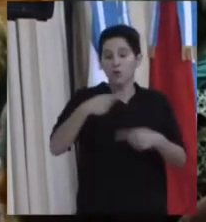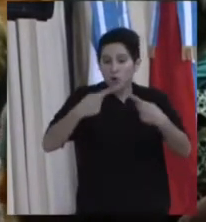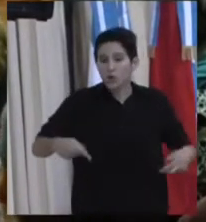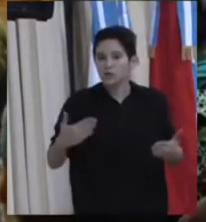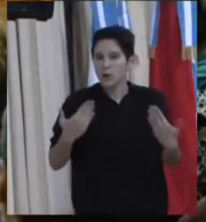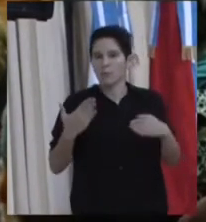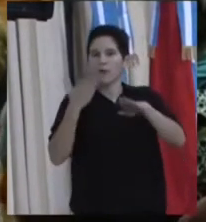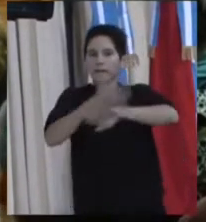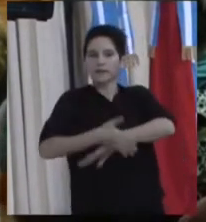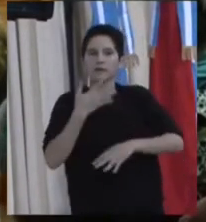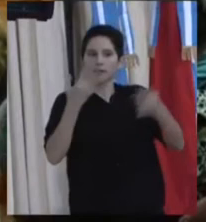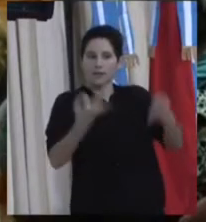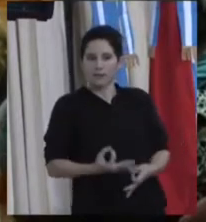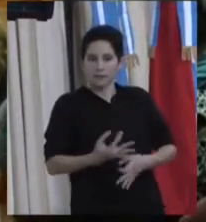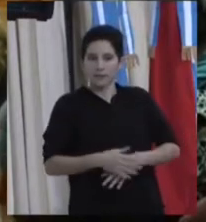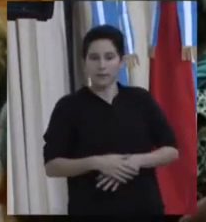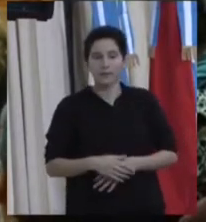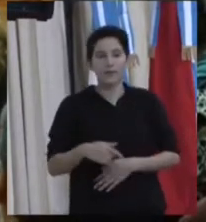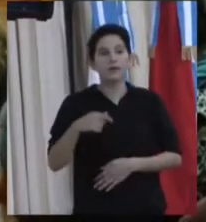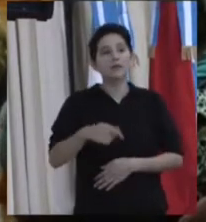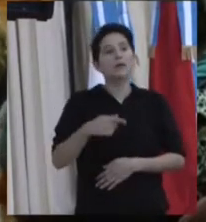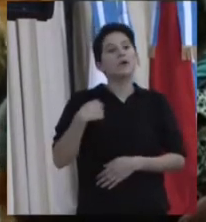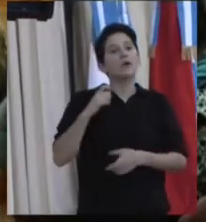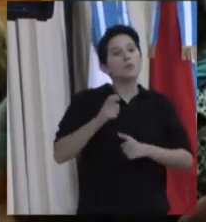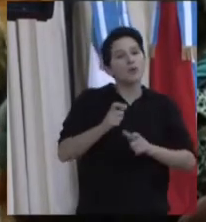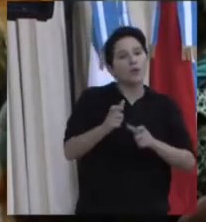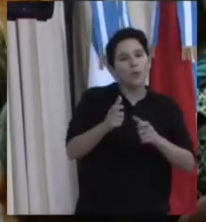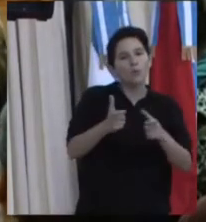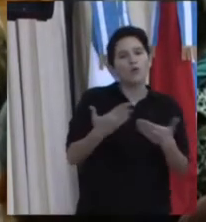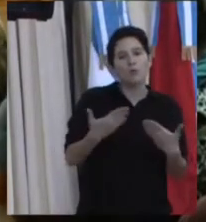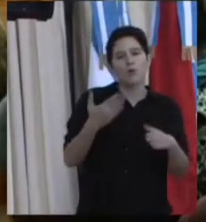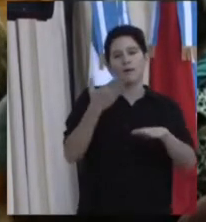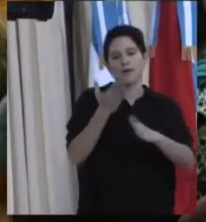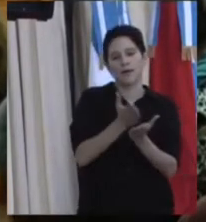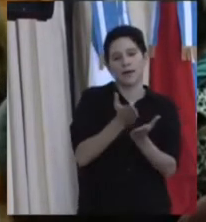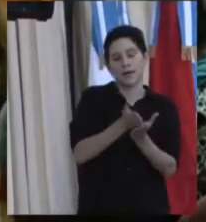en particular por la implantación progresiva de la enseñanza gratuita.